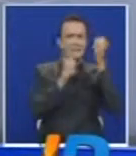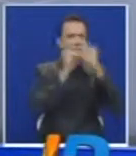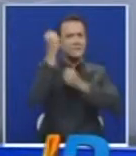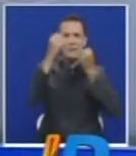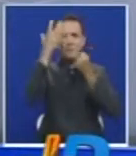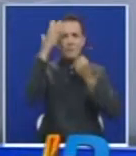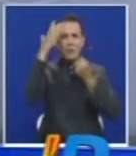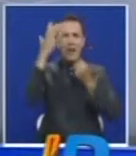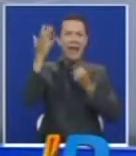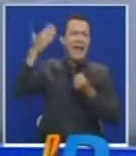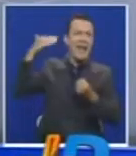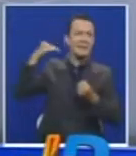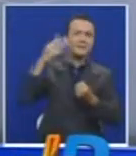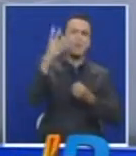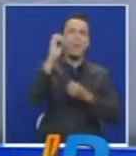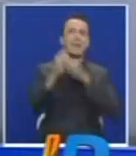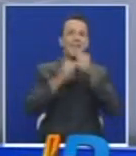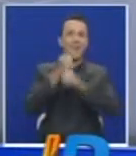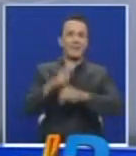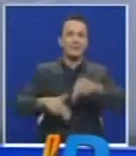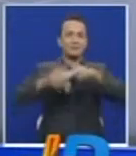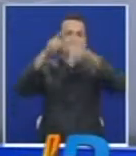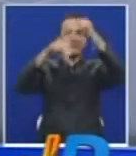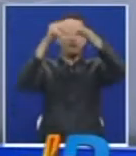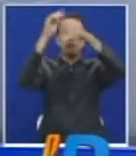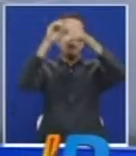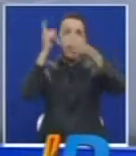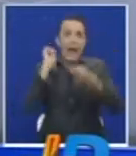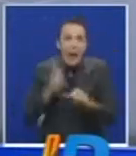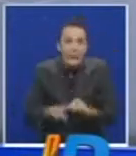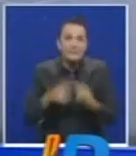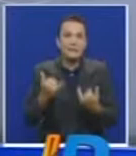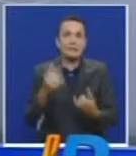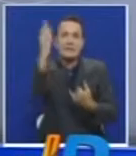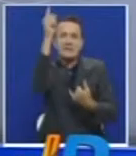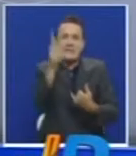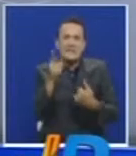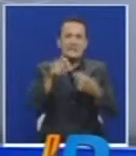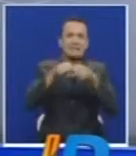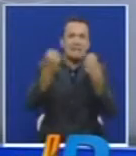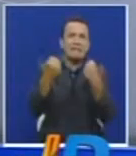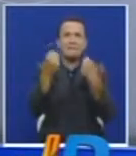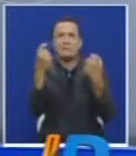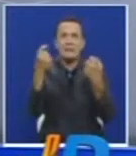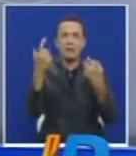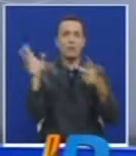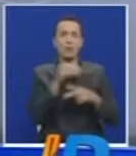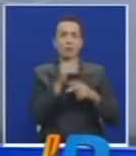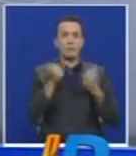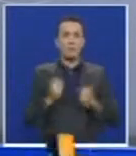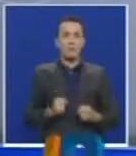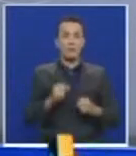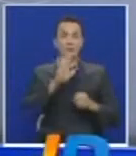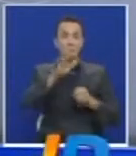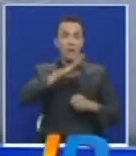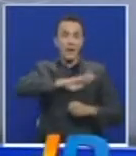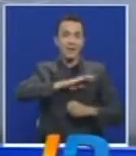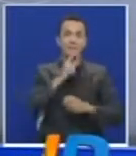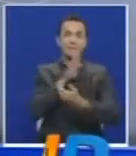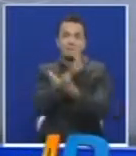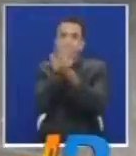hace más de 40 años. Tras la denuncia, la alcaldía anunció que evaluará el nivel de riesgo de las familias que habitan en esa